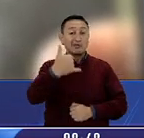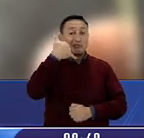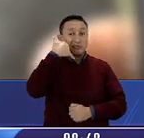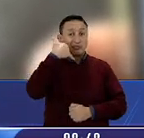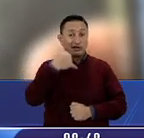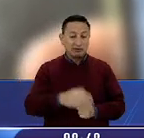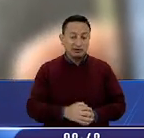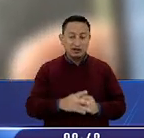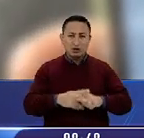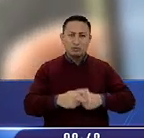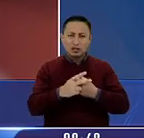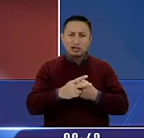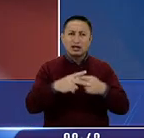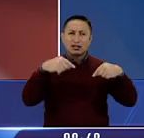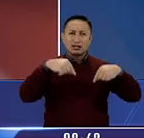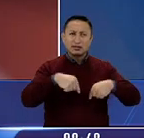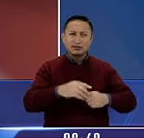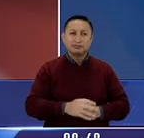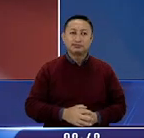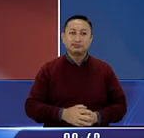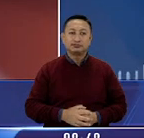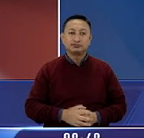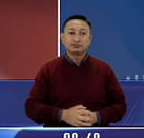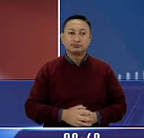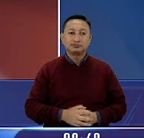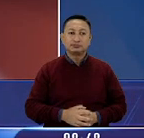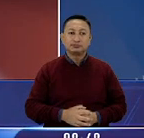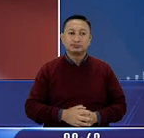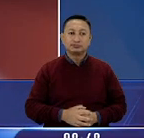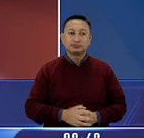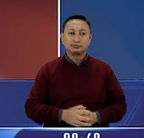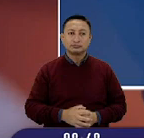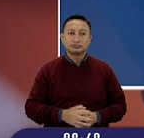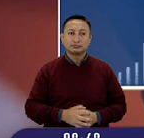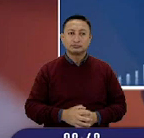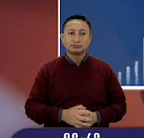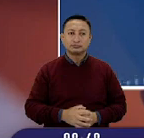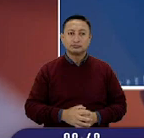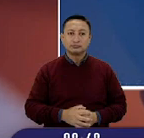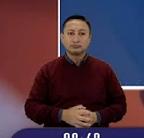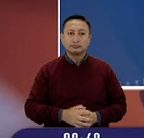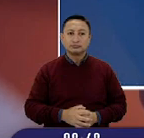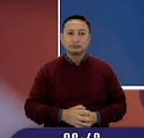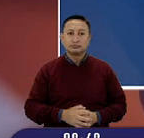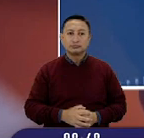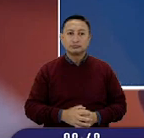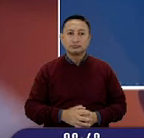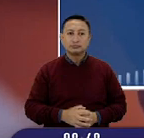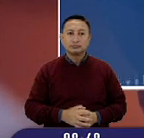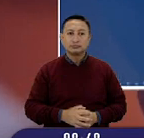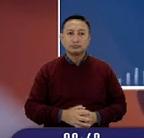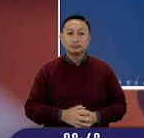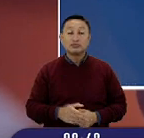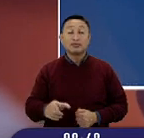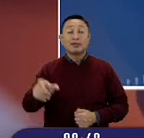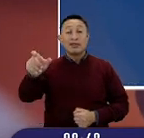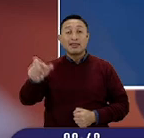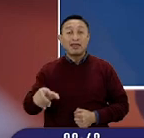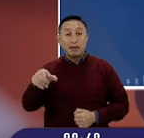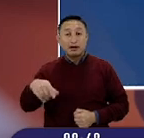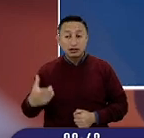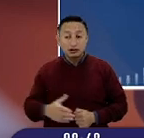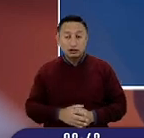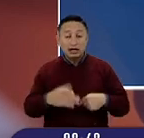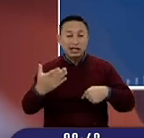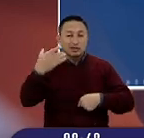y comenzaron las presiones. Claramente, la falta de desconocimiento del señor ha hecho que envíe mercadería